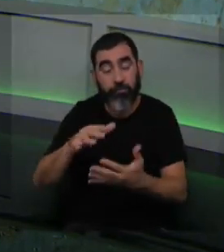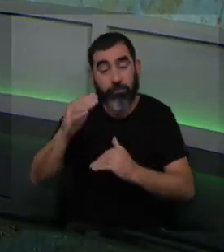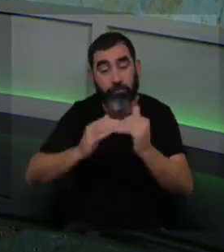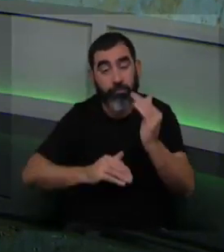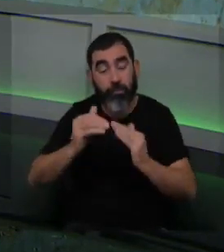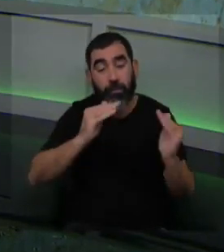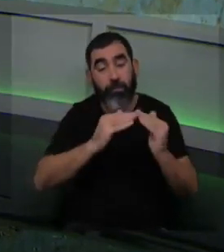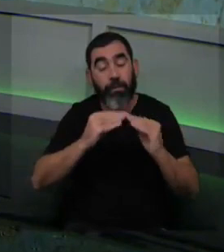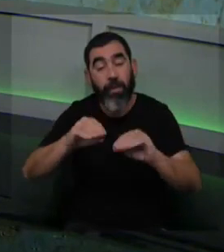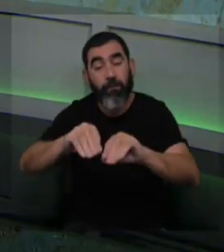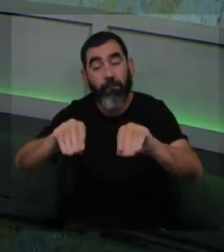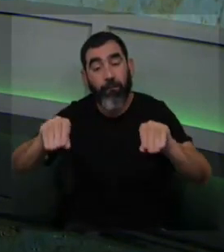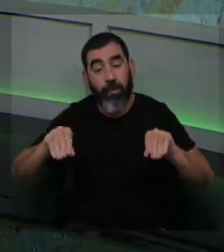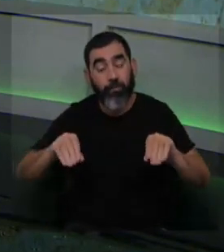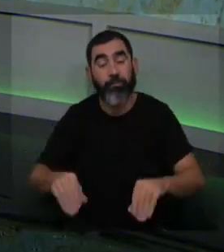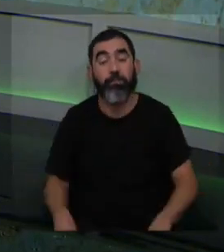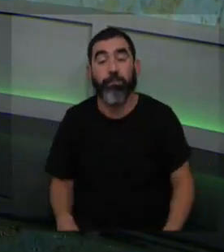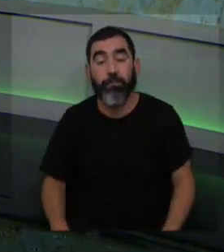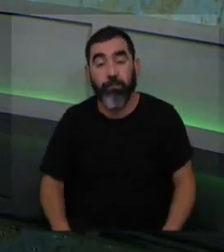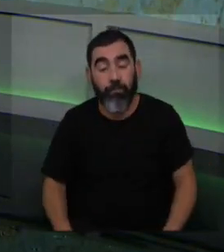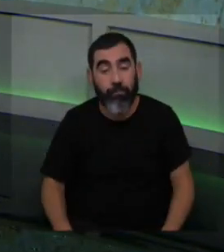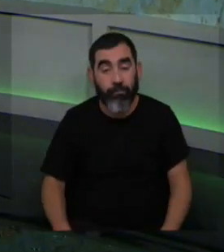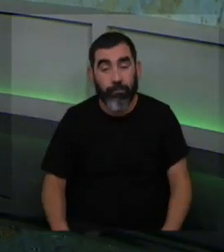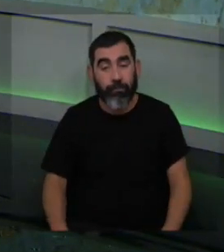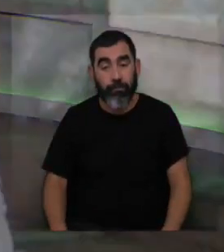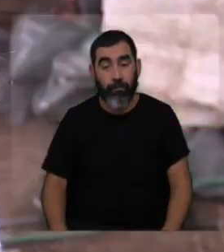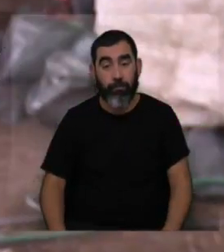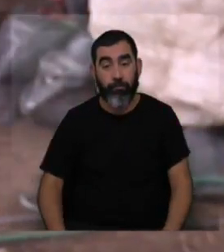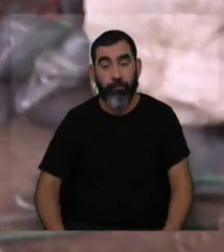construcción de viviendas en barro como forma de bioconstrucción.